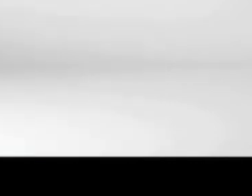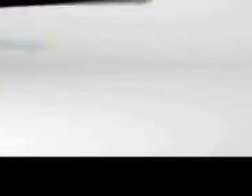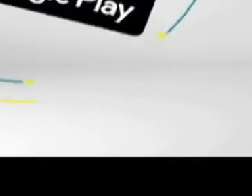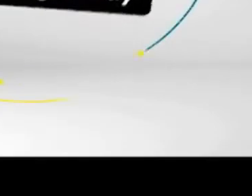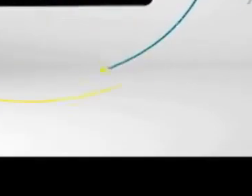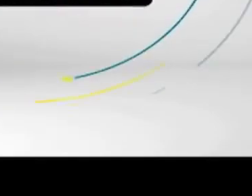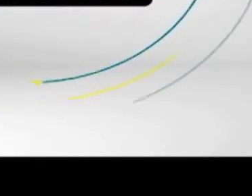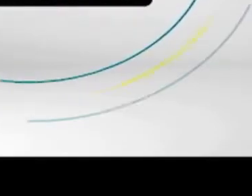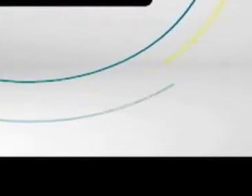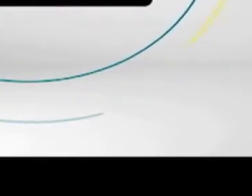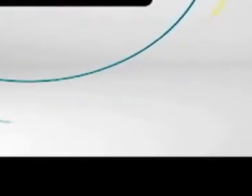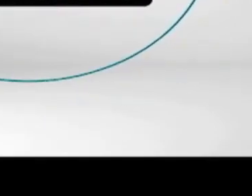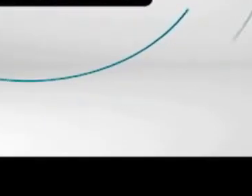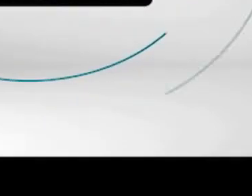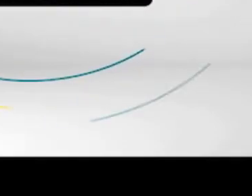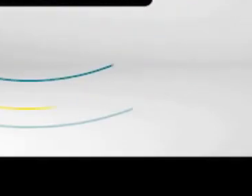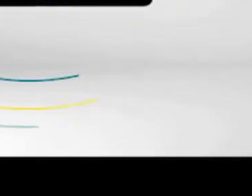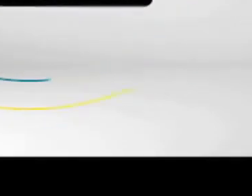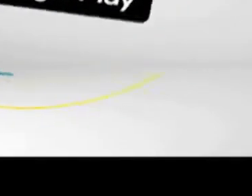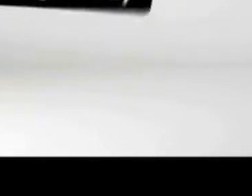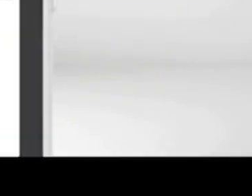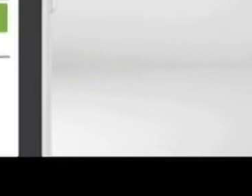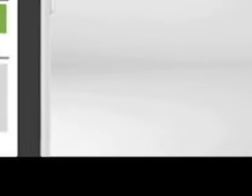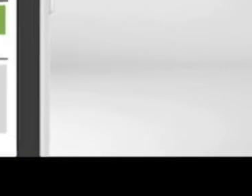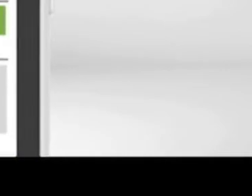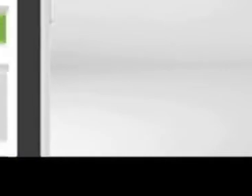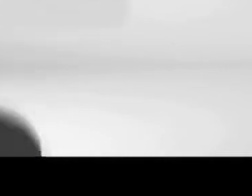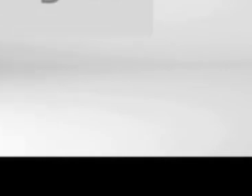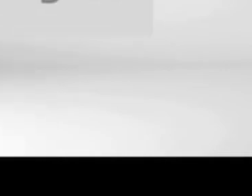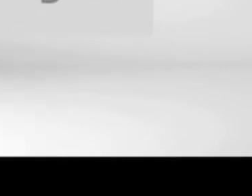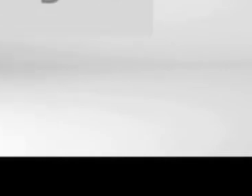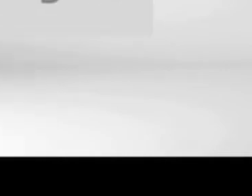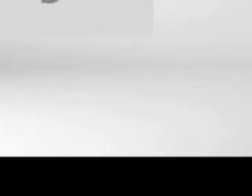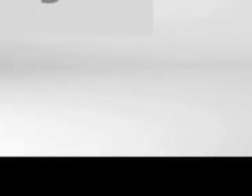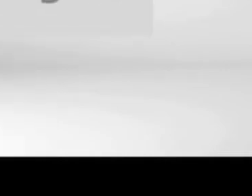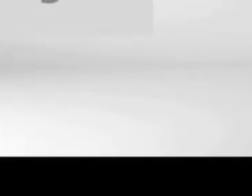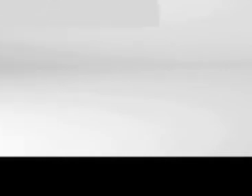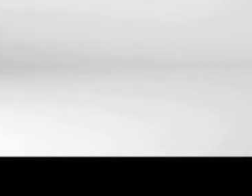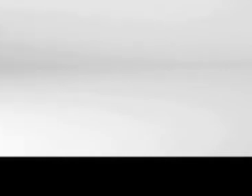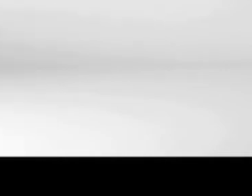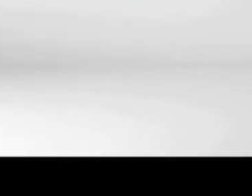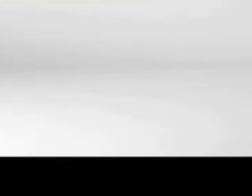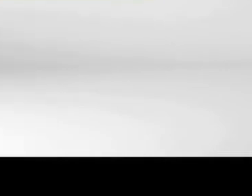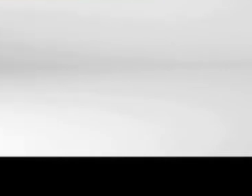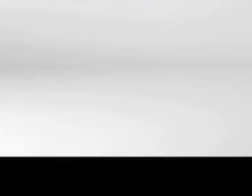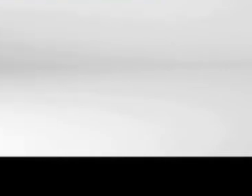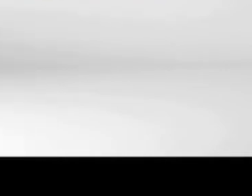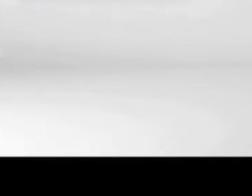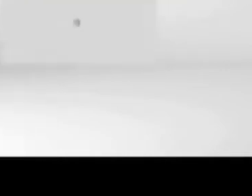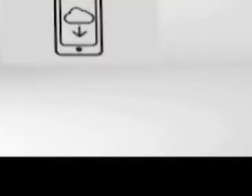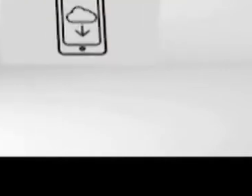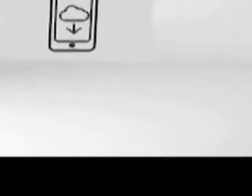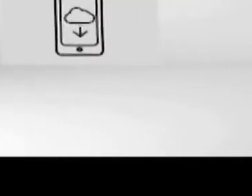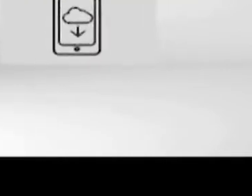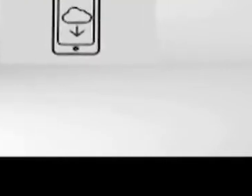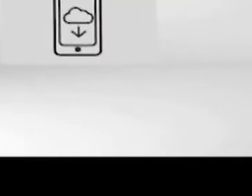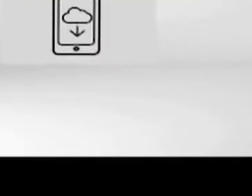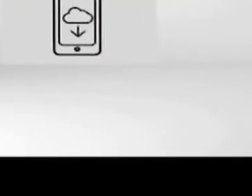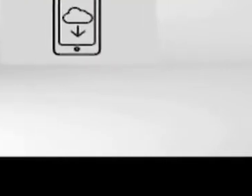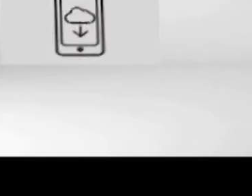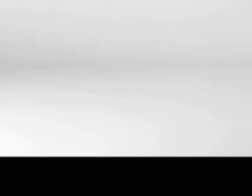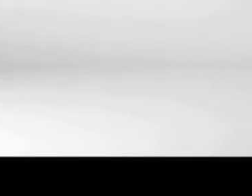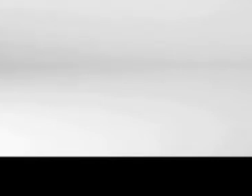www.sutel.go.cr o descargue la aplicación Sutel Interactiva. Para utilizarlos, seleccione el operador, la tecnología móvil, el indicador de